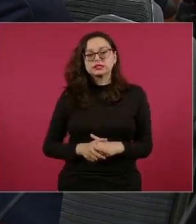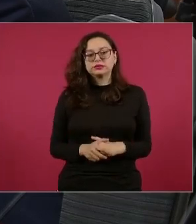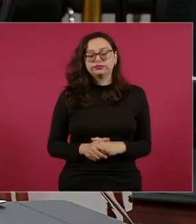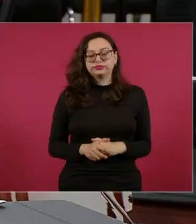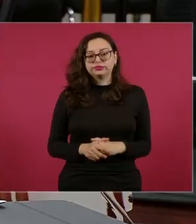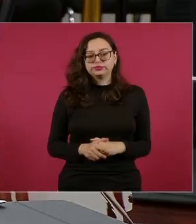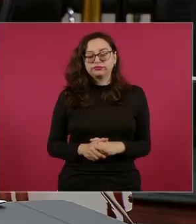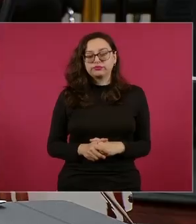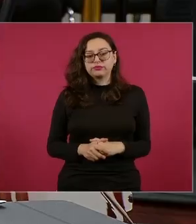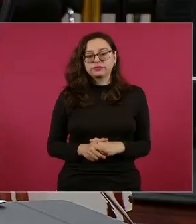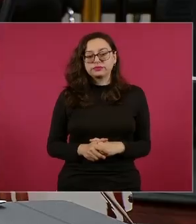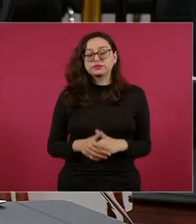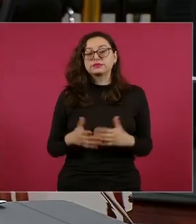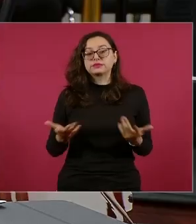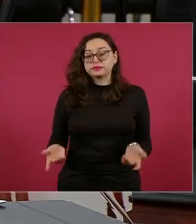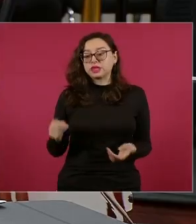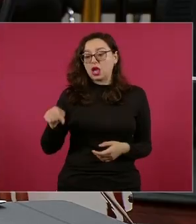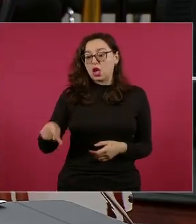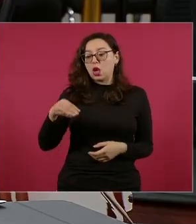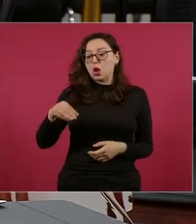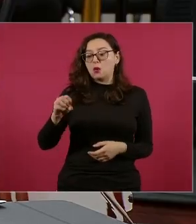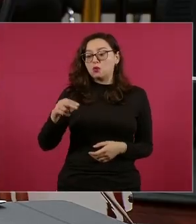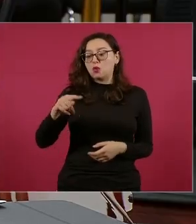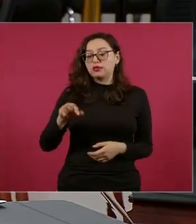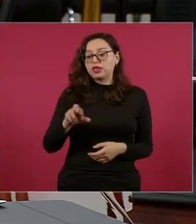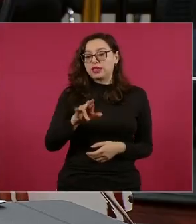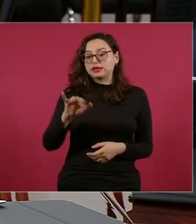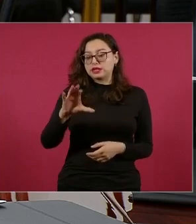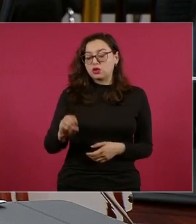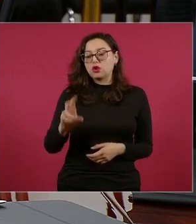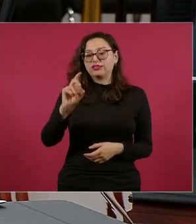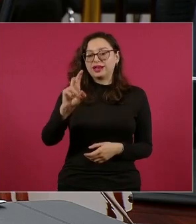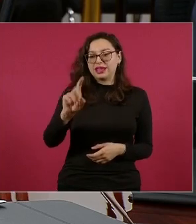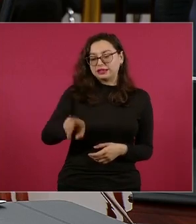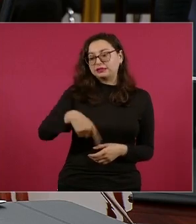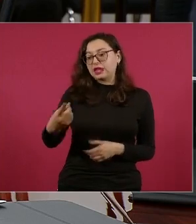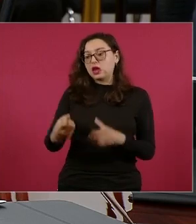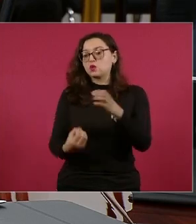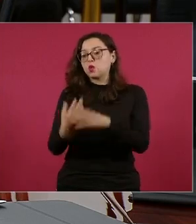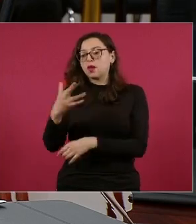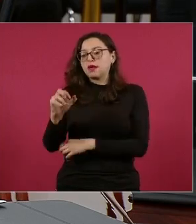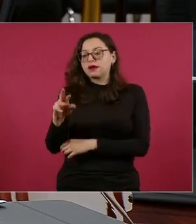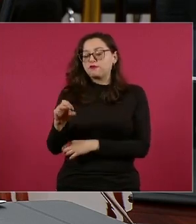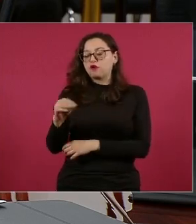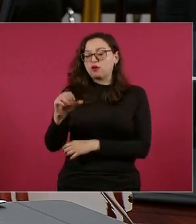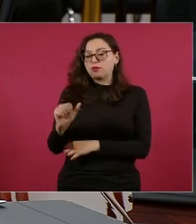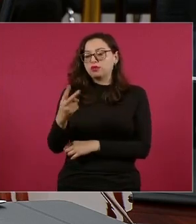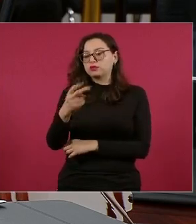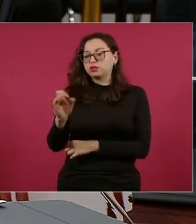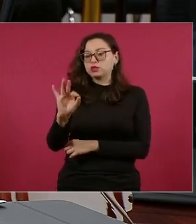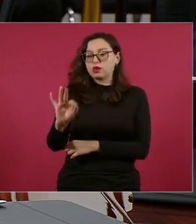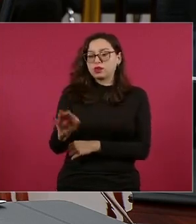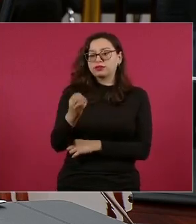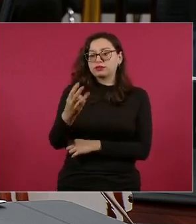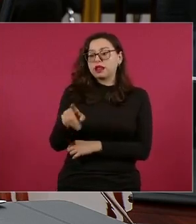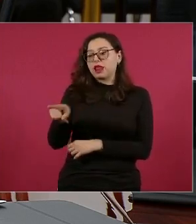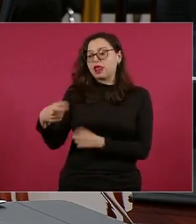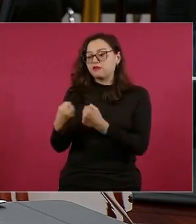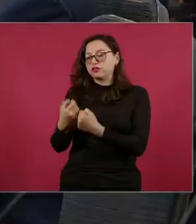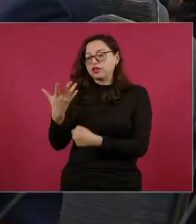tenemos información que en Monterrico hay 30 personas, en Nueva Reforma 247, en La Unión La Frontera